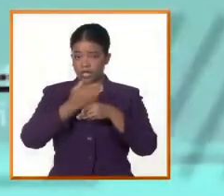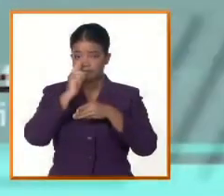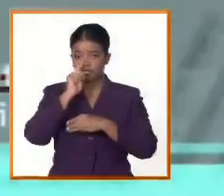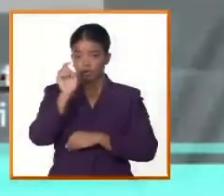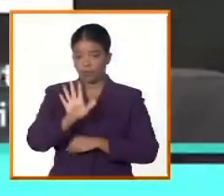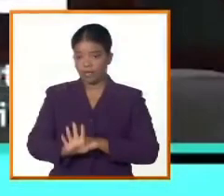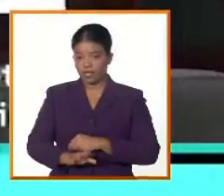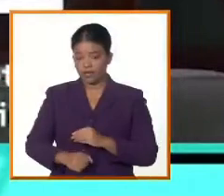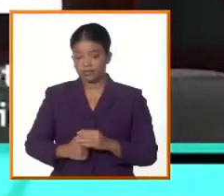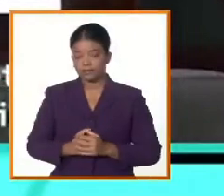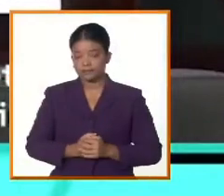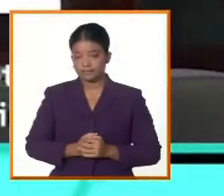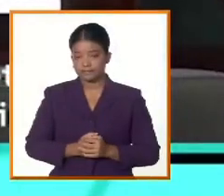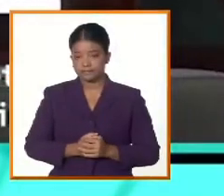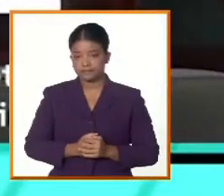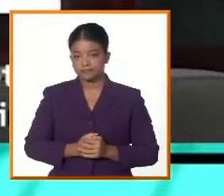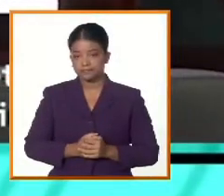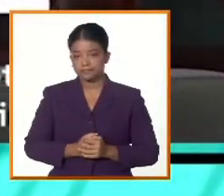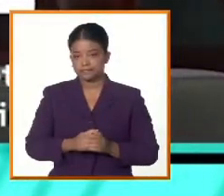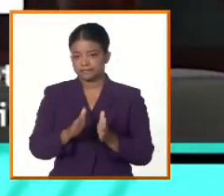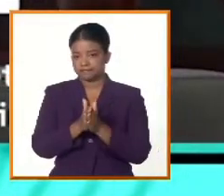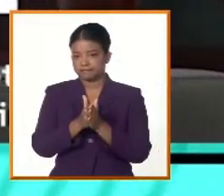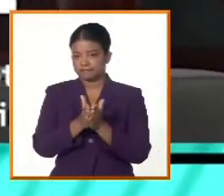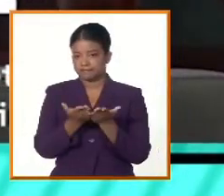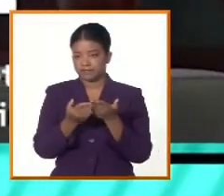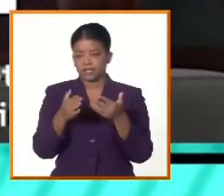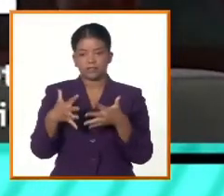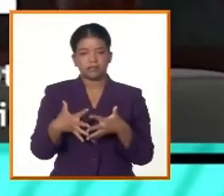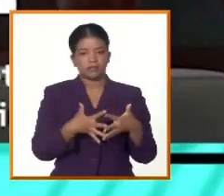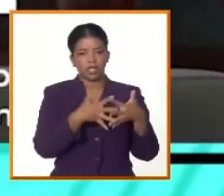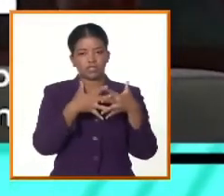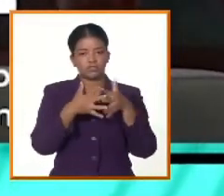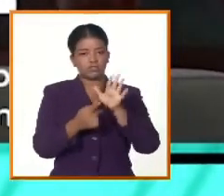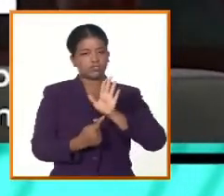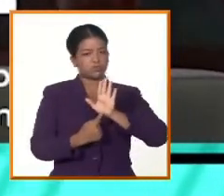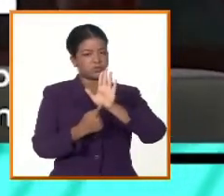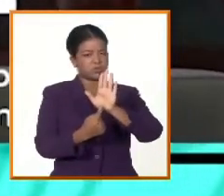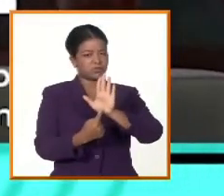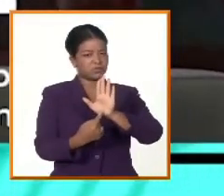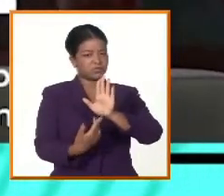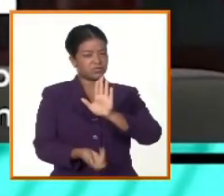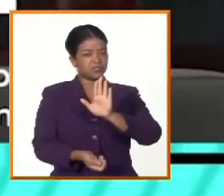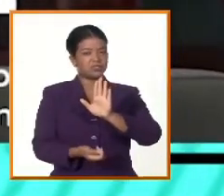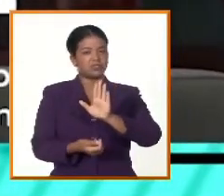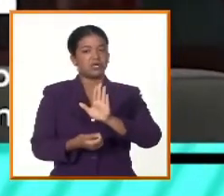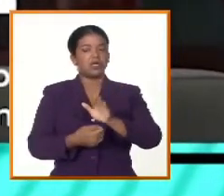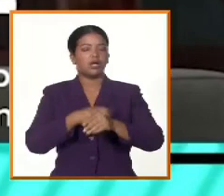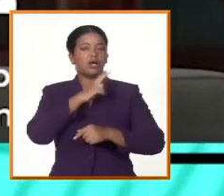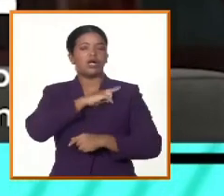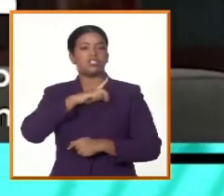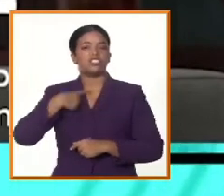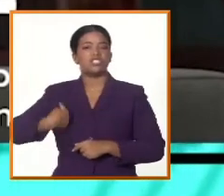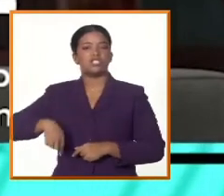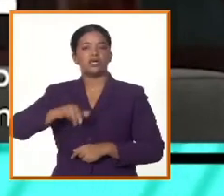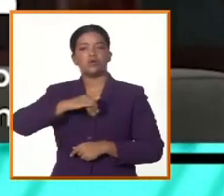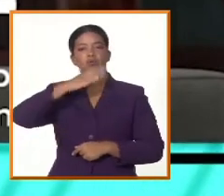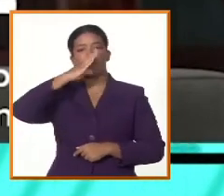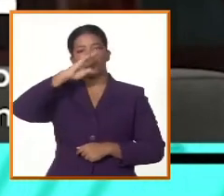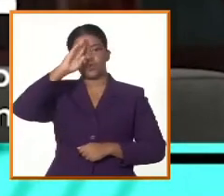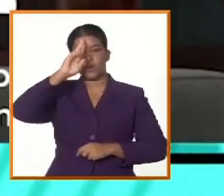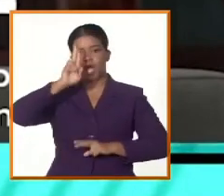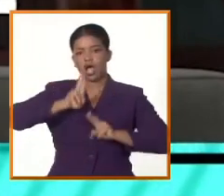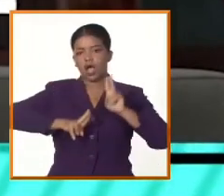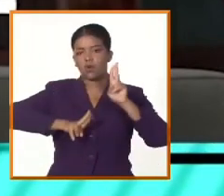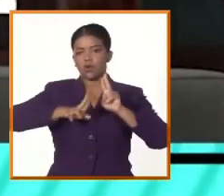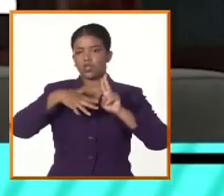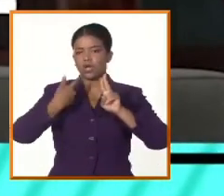El Diario estadounidense journal publicó un artículo en el que afirman que las autoridades chinas y cubanas habrían acordado la